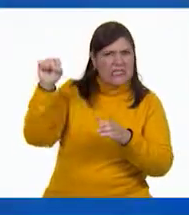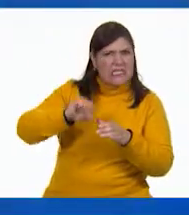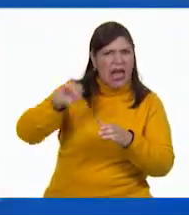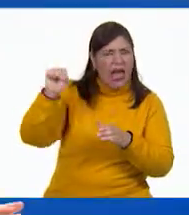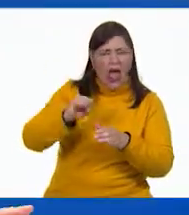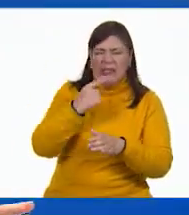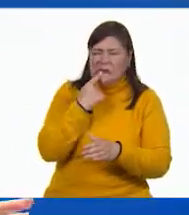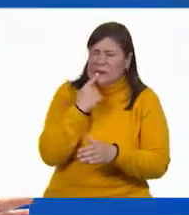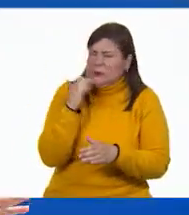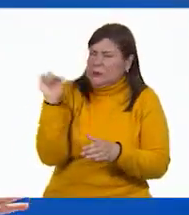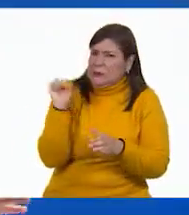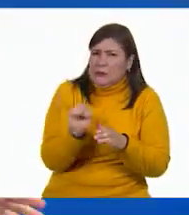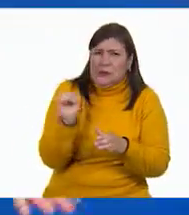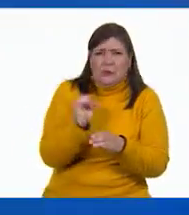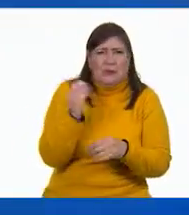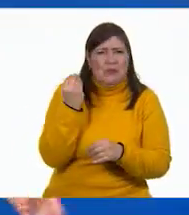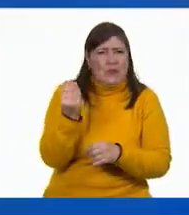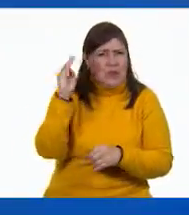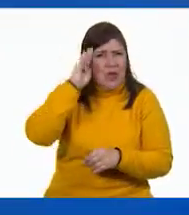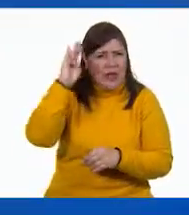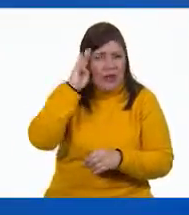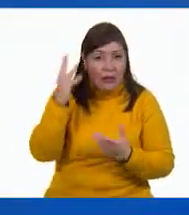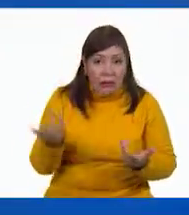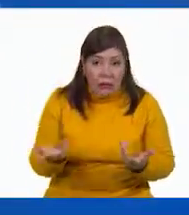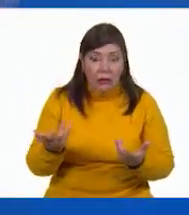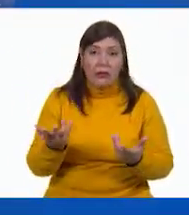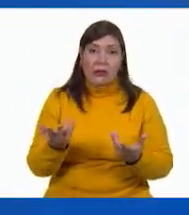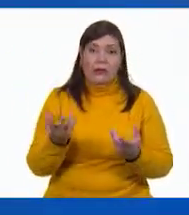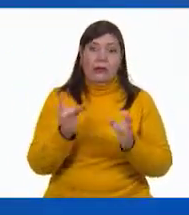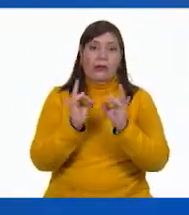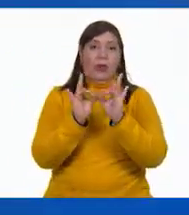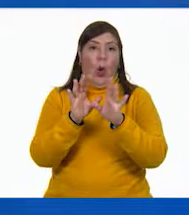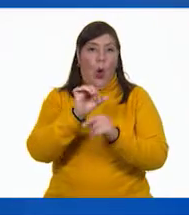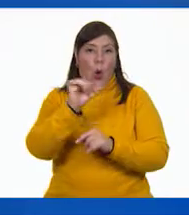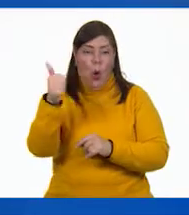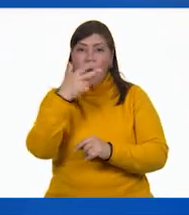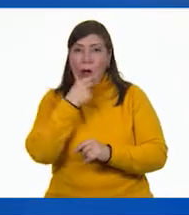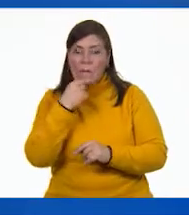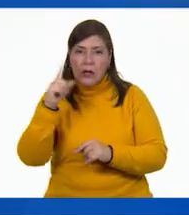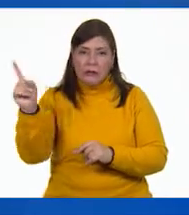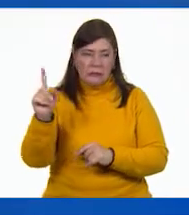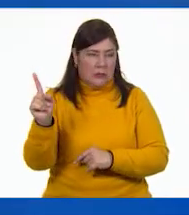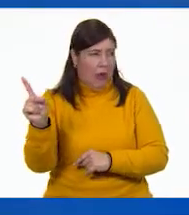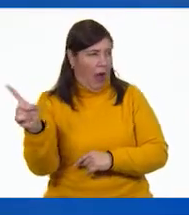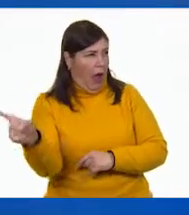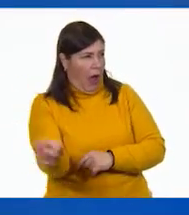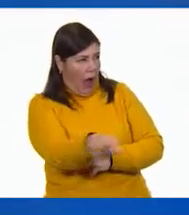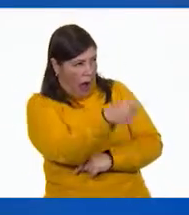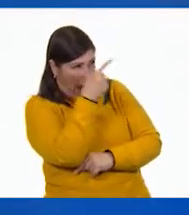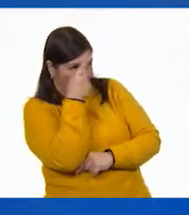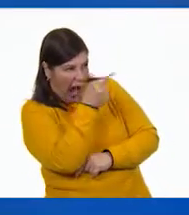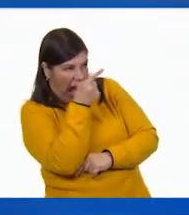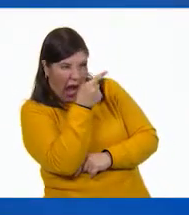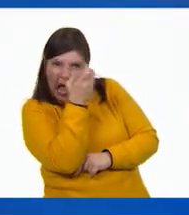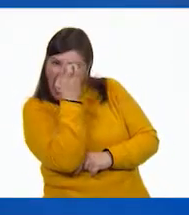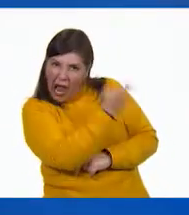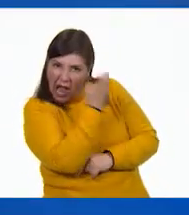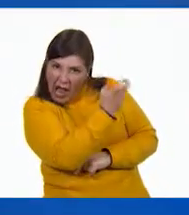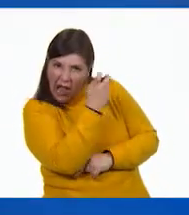saladísima. Un hombre lo apuntó con el dedo y dijo, ¡este